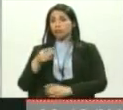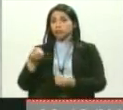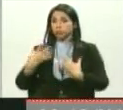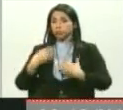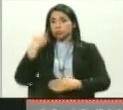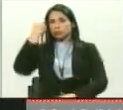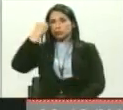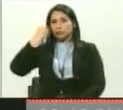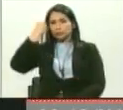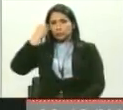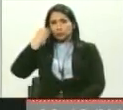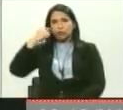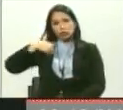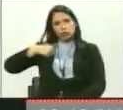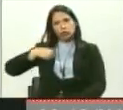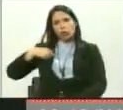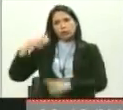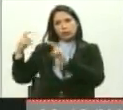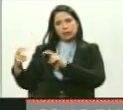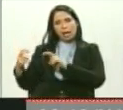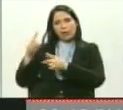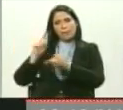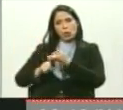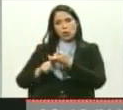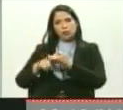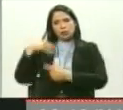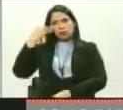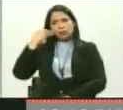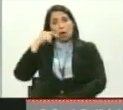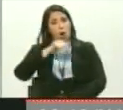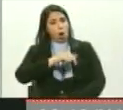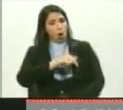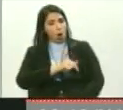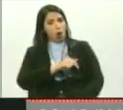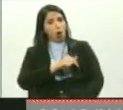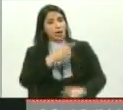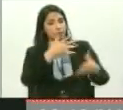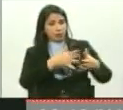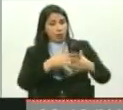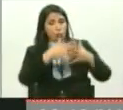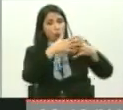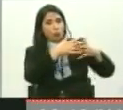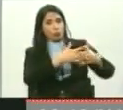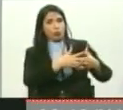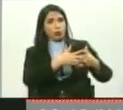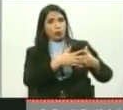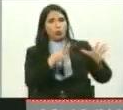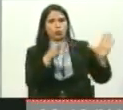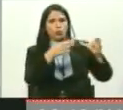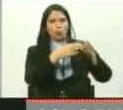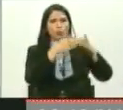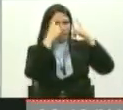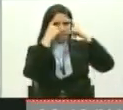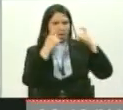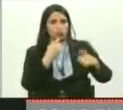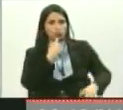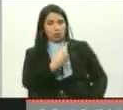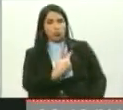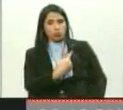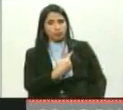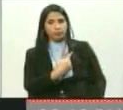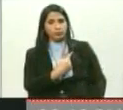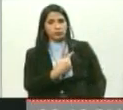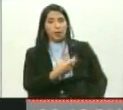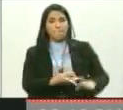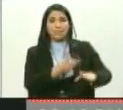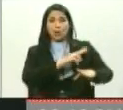con Silvio reflexionando. Y hoy, presidente, hoy casualmente en Estados Unidos un grupo de expertos dijo que lo